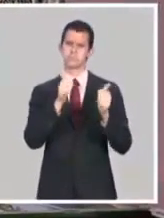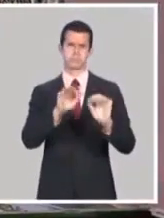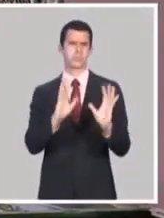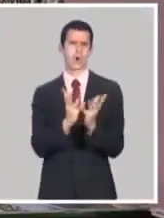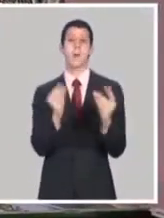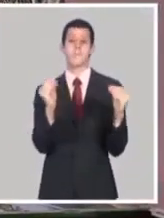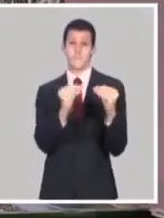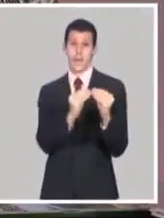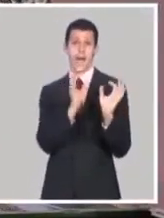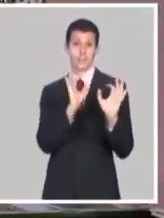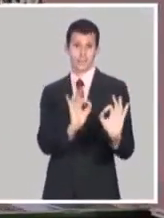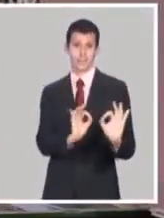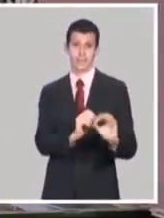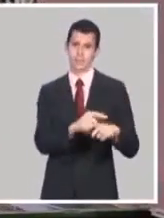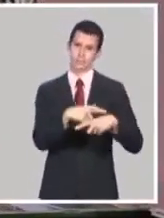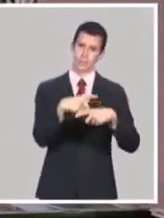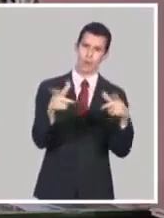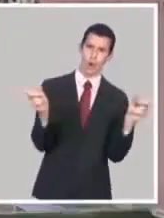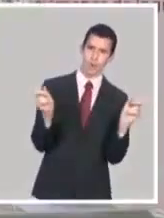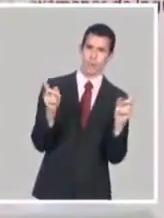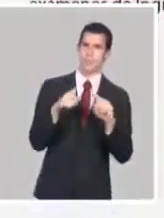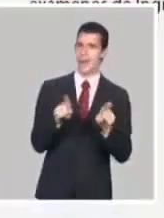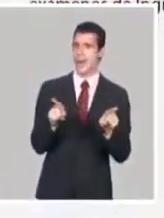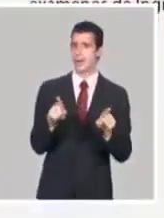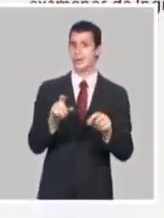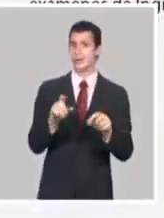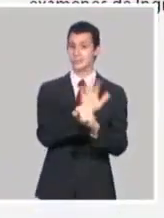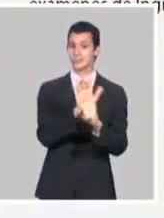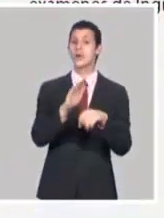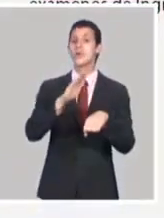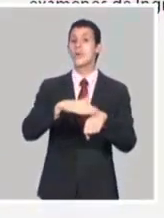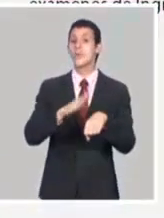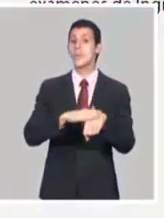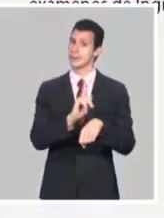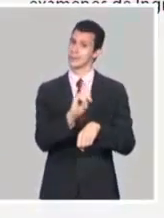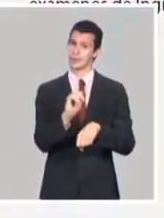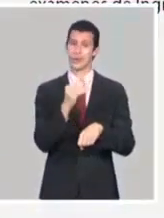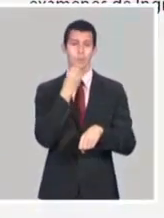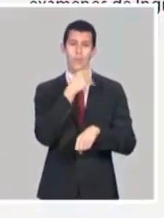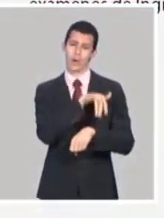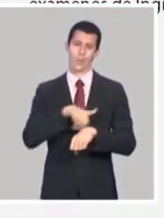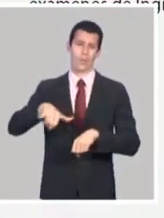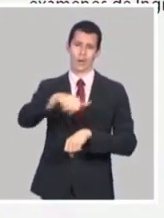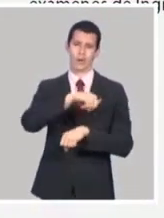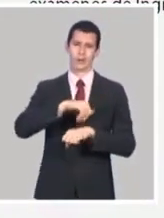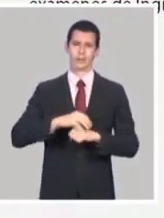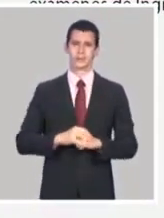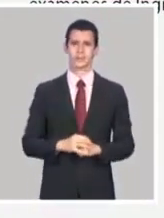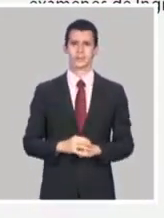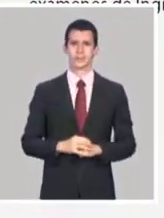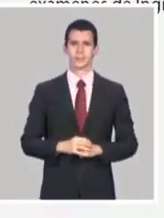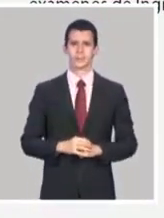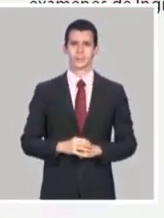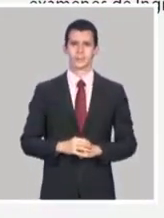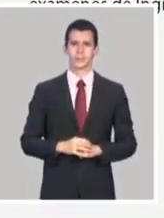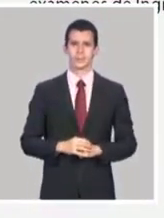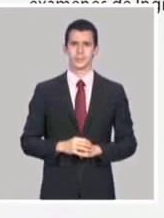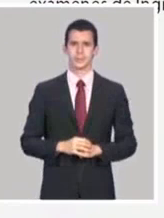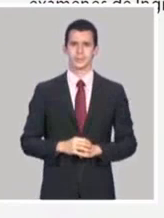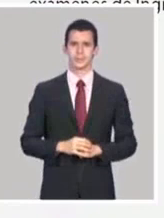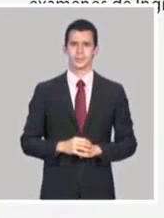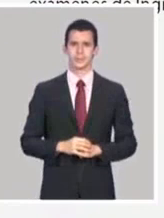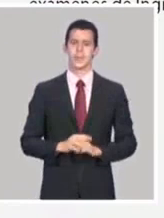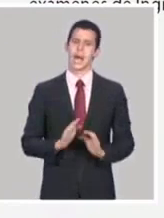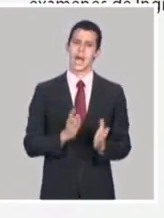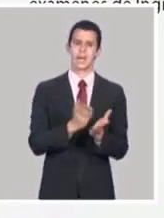como expliqué las vacaciones se van a desarrollar a partir del 23 de julio los estudiantes hasta el último día de agosto